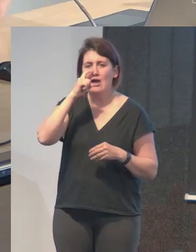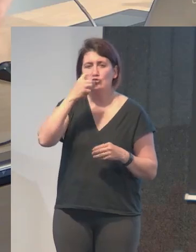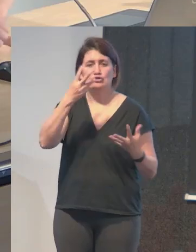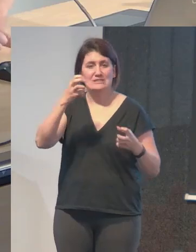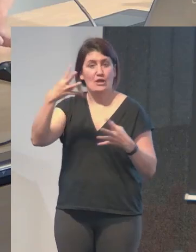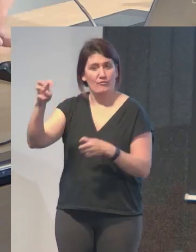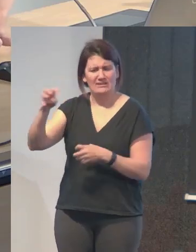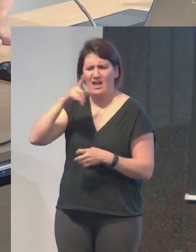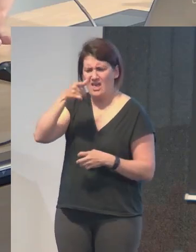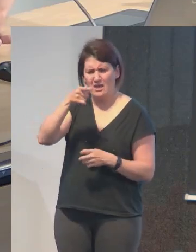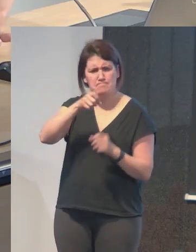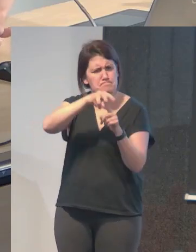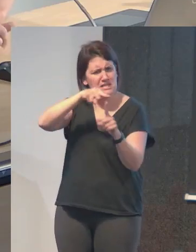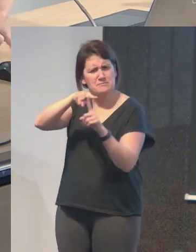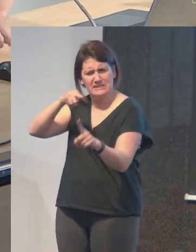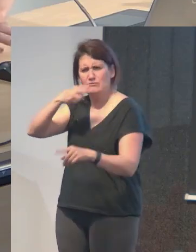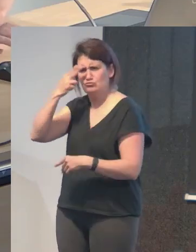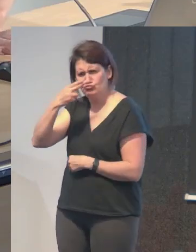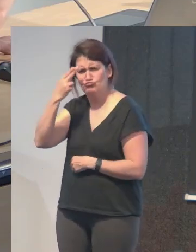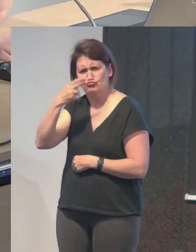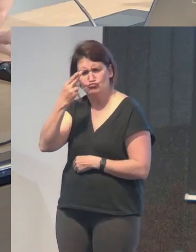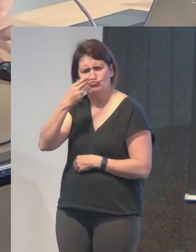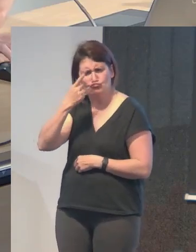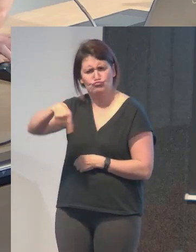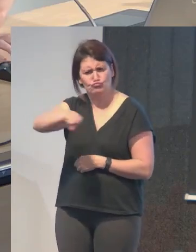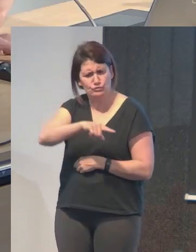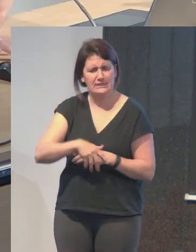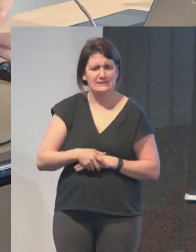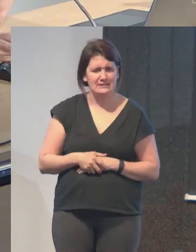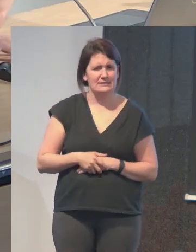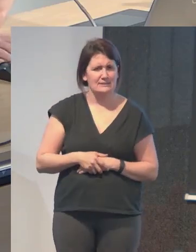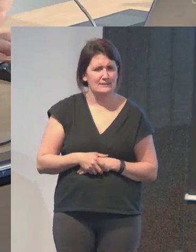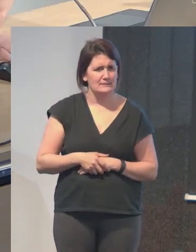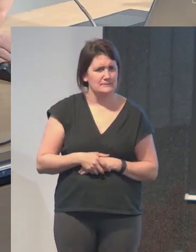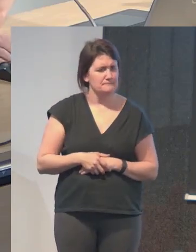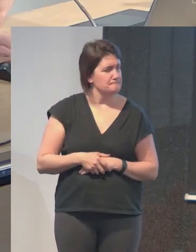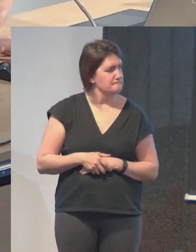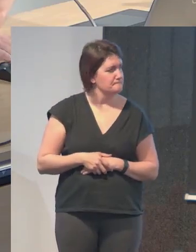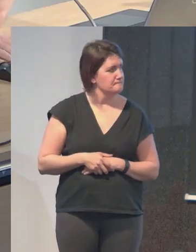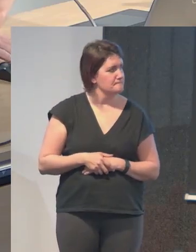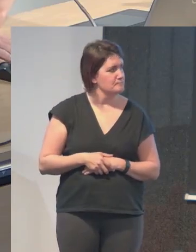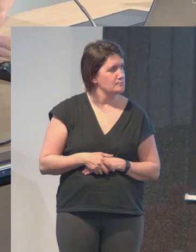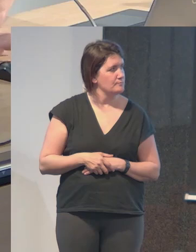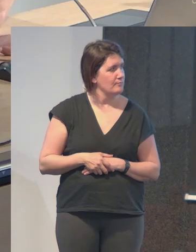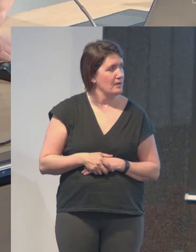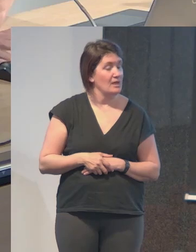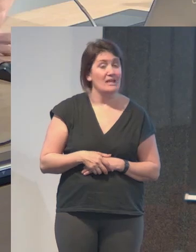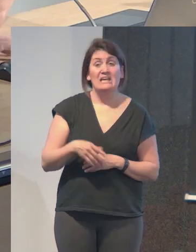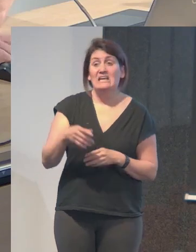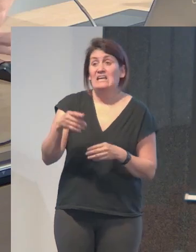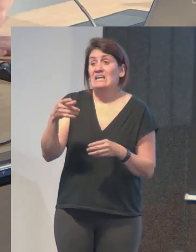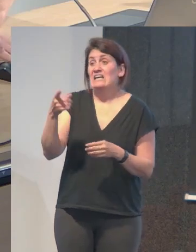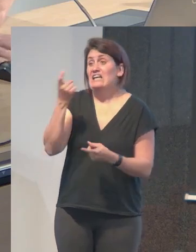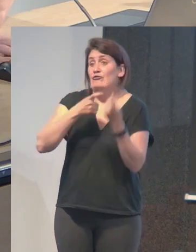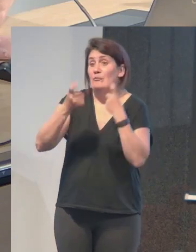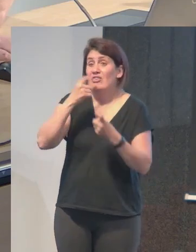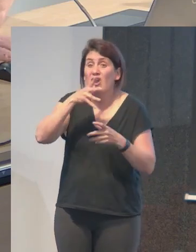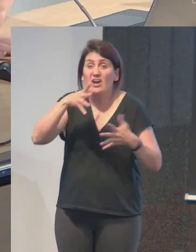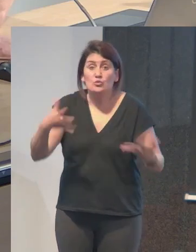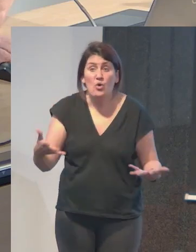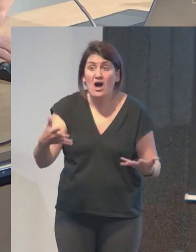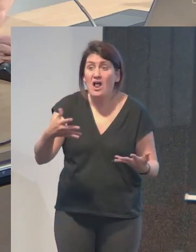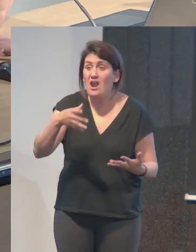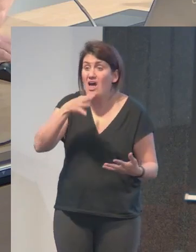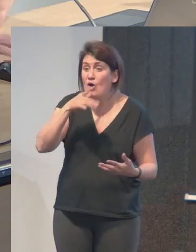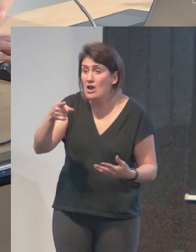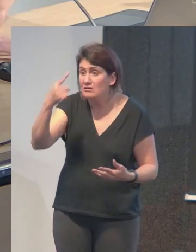y coge perspectivas muy interesantes. Para información más actual, ¿se os ocurre algo? Chiara,